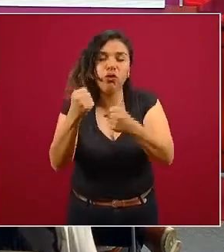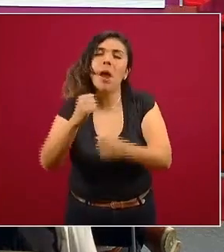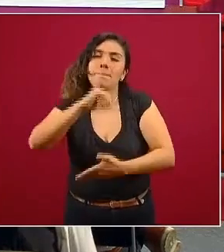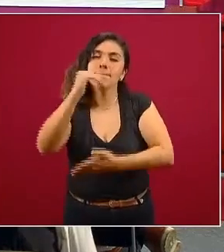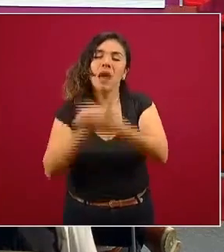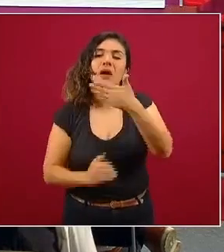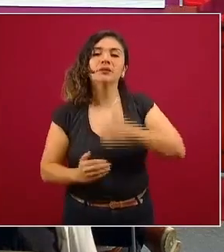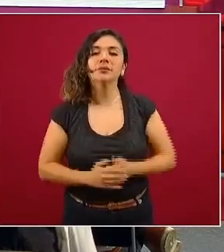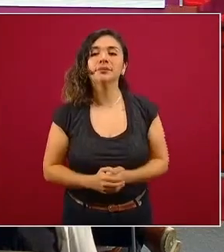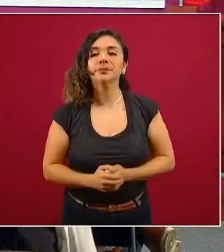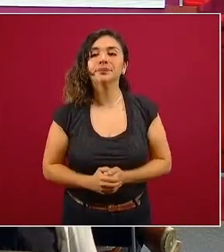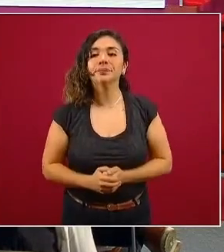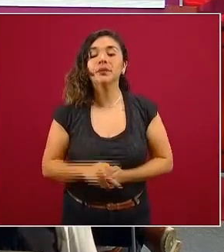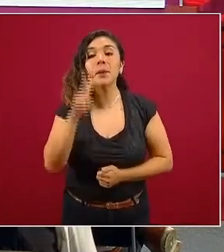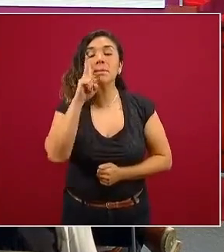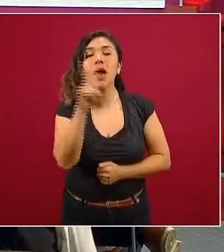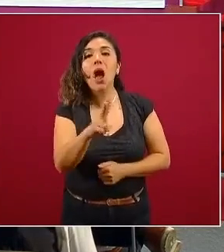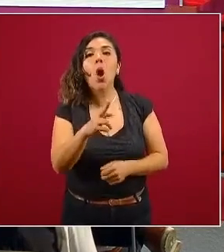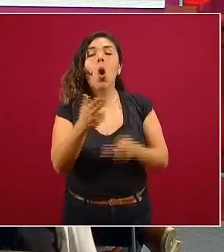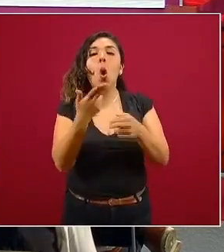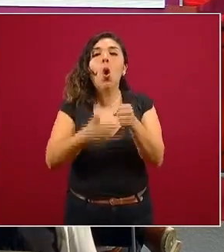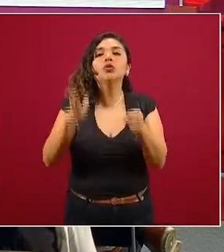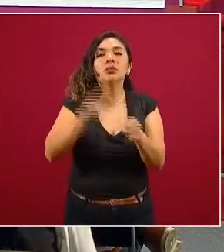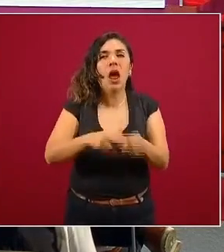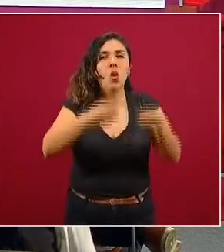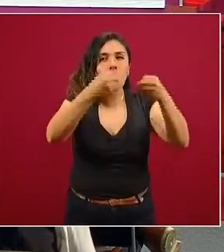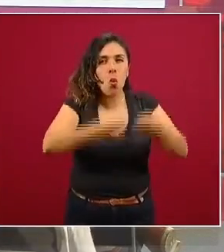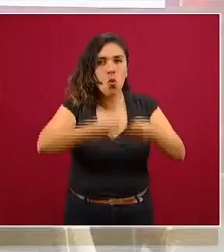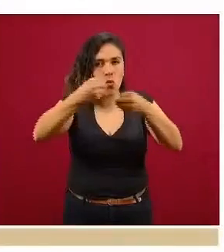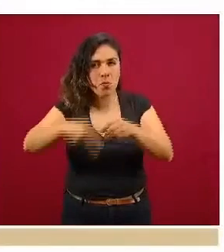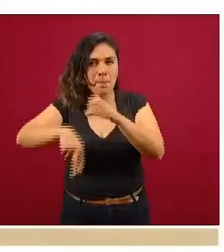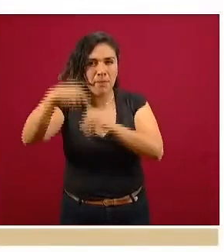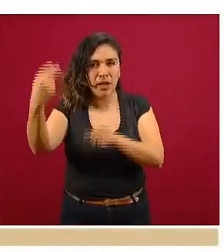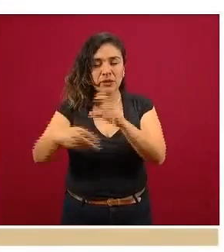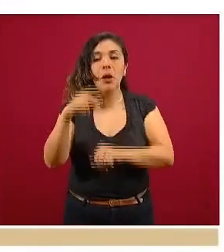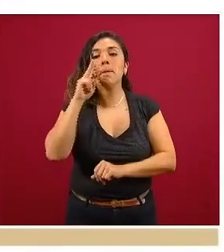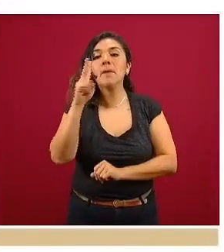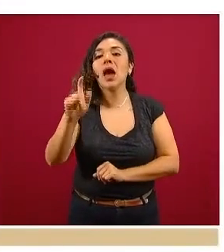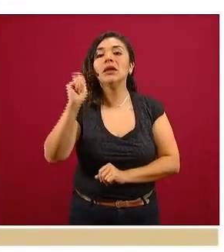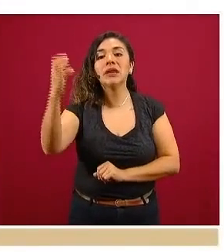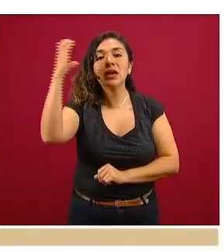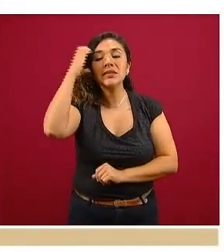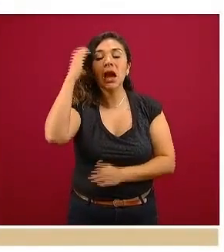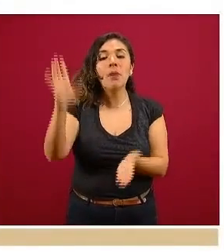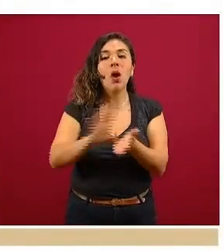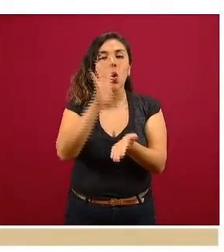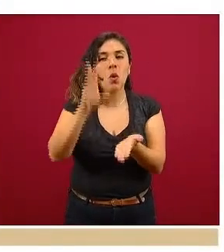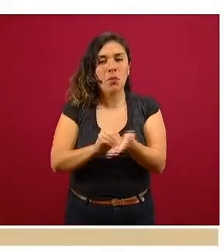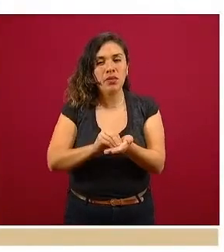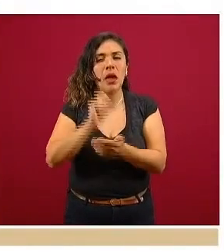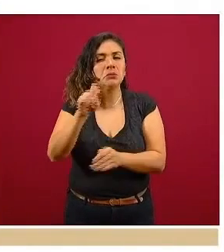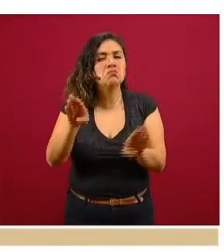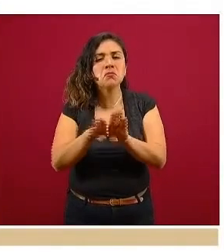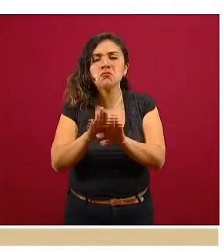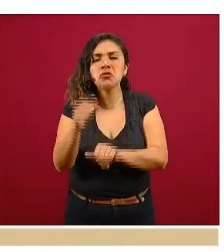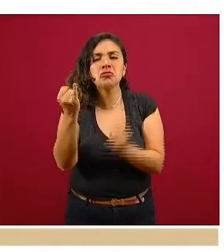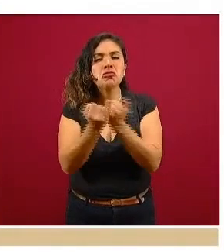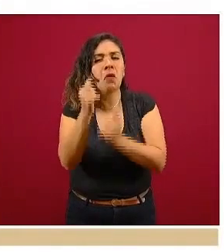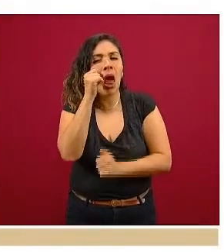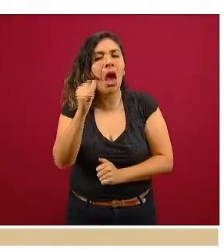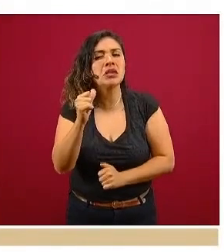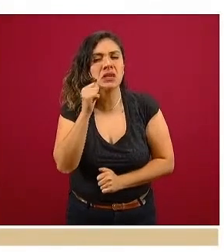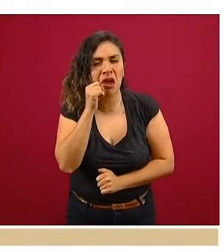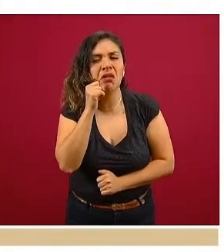Veamos la ocupación y disponibilidad hospitalaria. Aquí tenemos las de camas general, se mantiene similar a la del día de ayer en relación a su